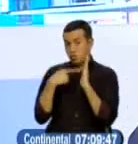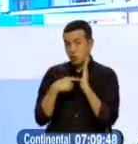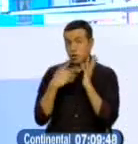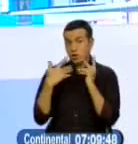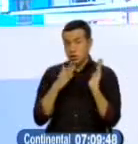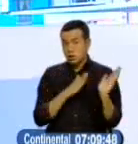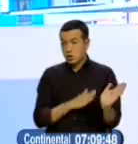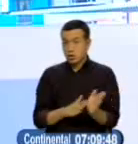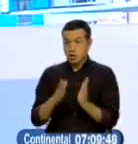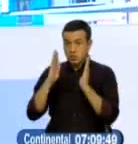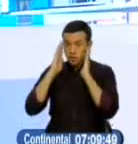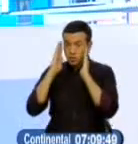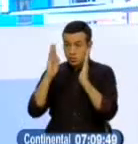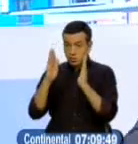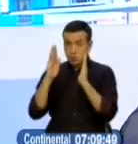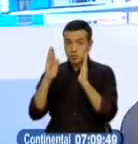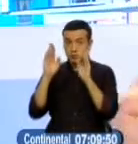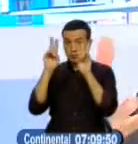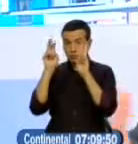en el centro